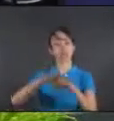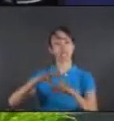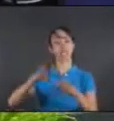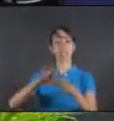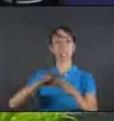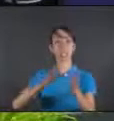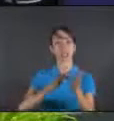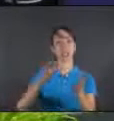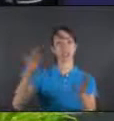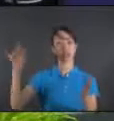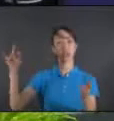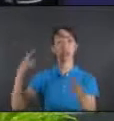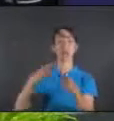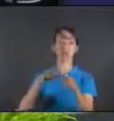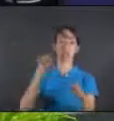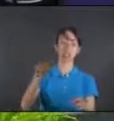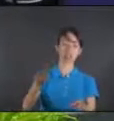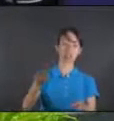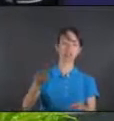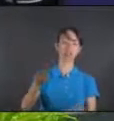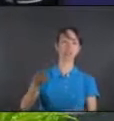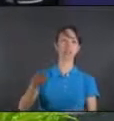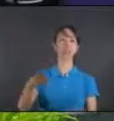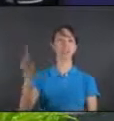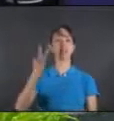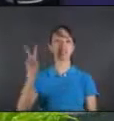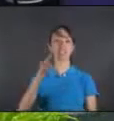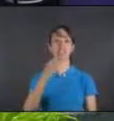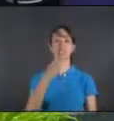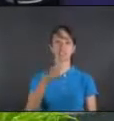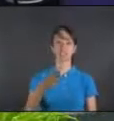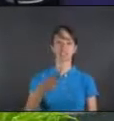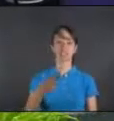Ezequiel 45:18, purificación